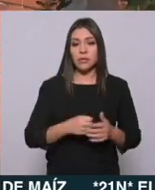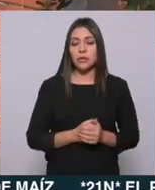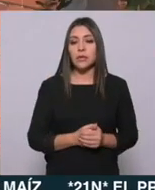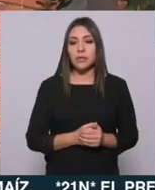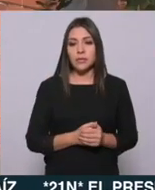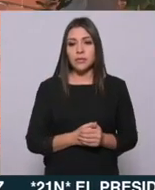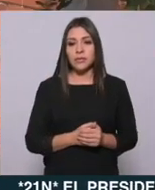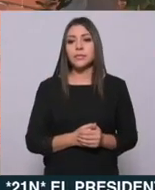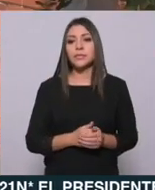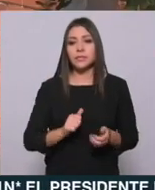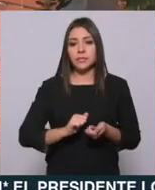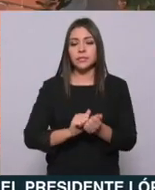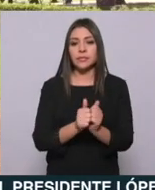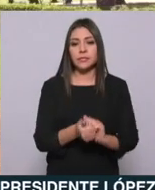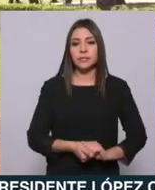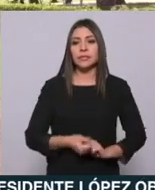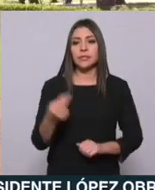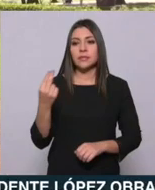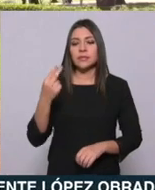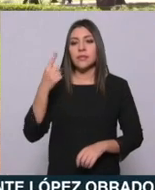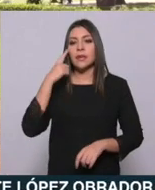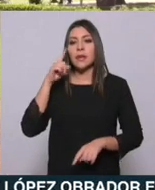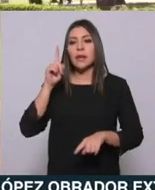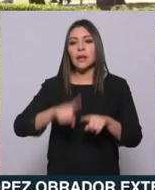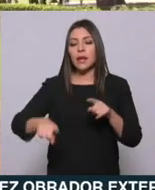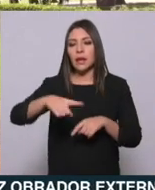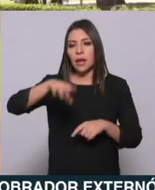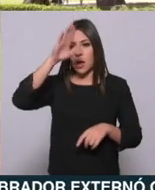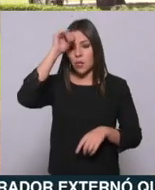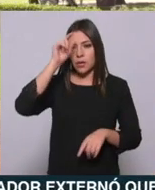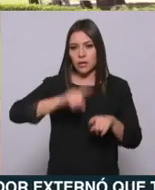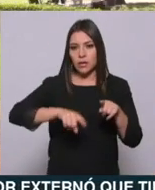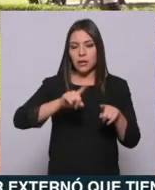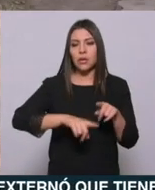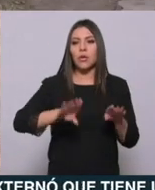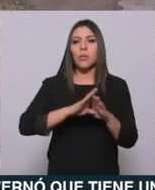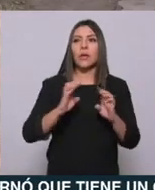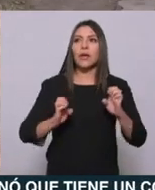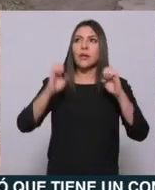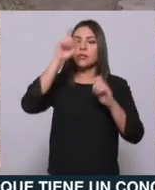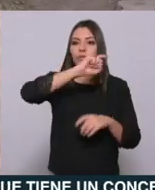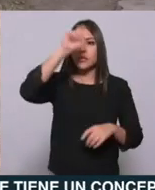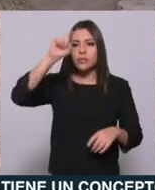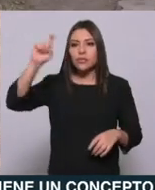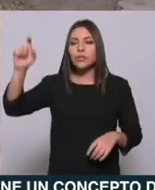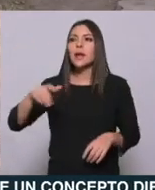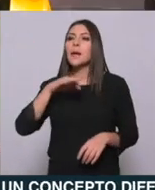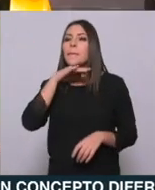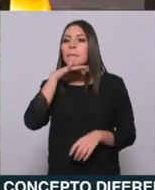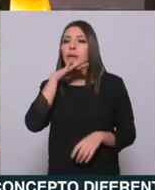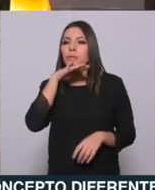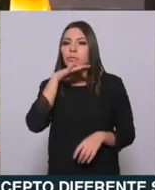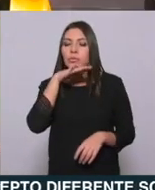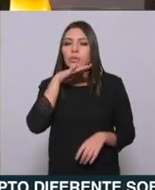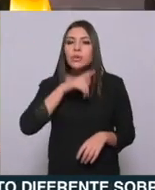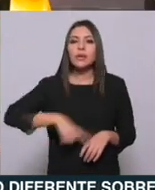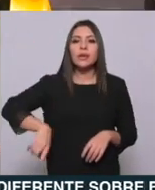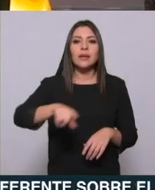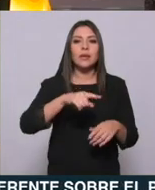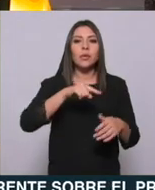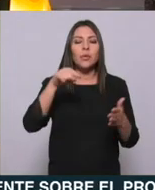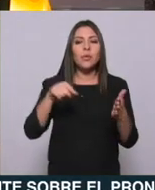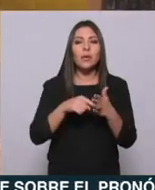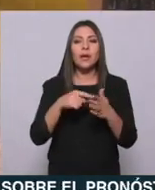es ponerse de acuerdo para solucionarlos. Desde los grafitis en los edificios, la basura, el cuidado de los espacios